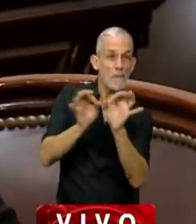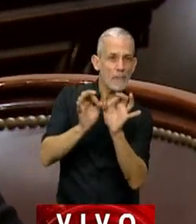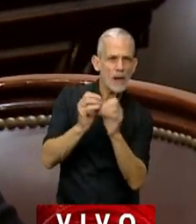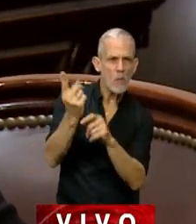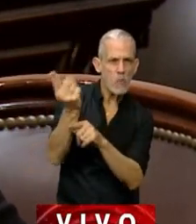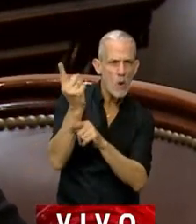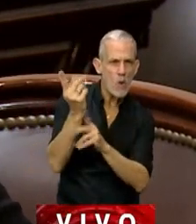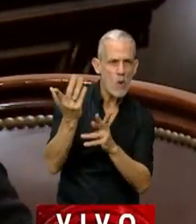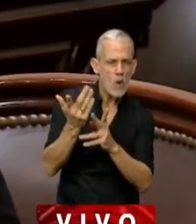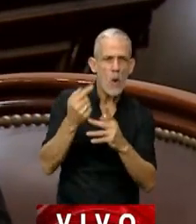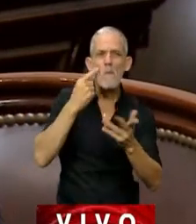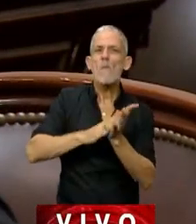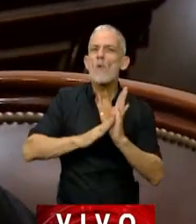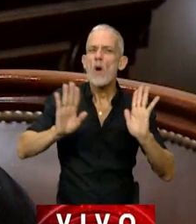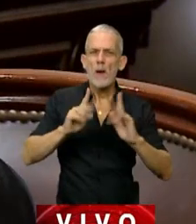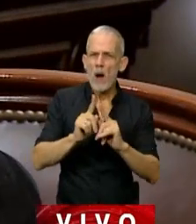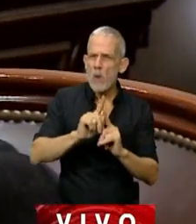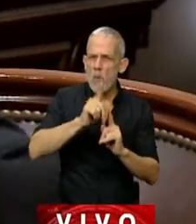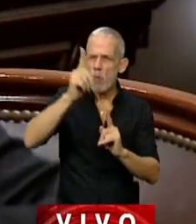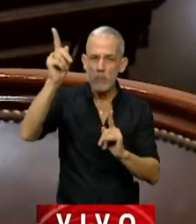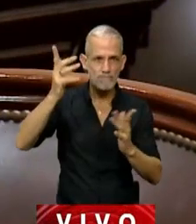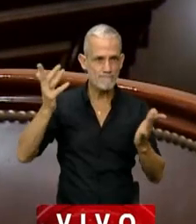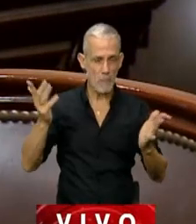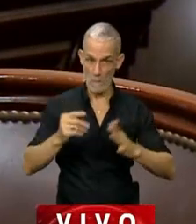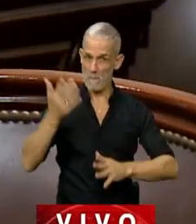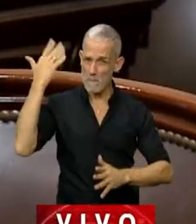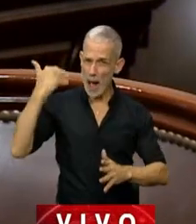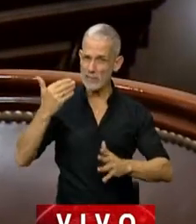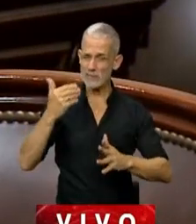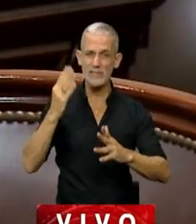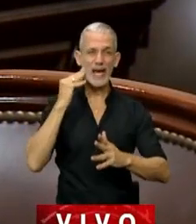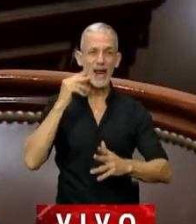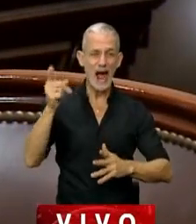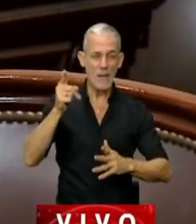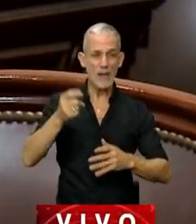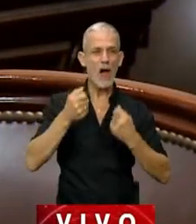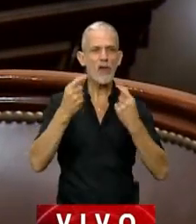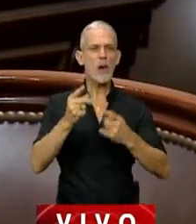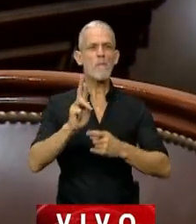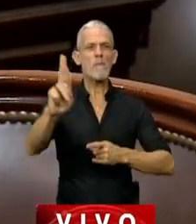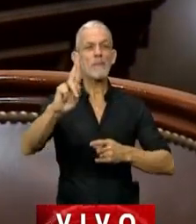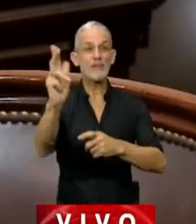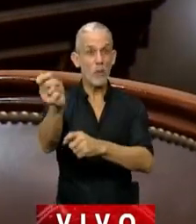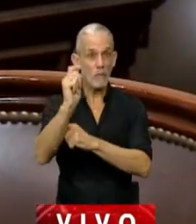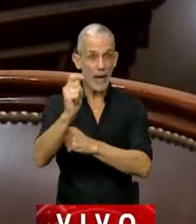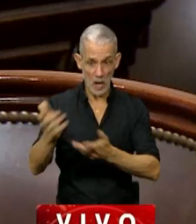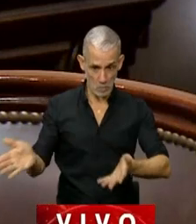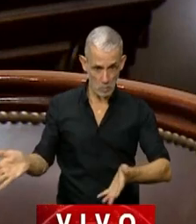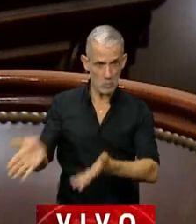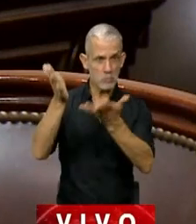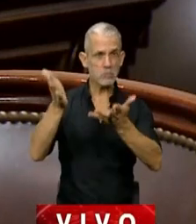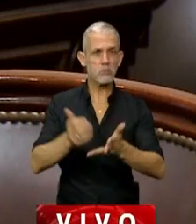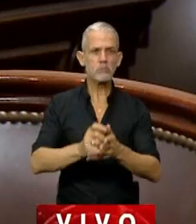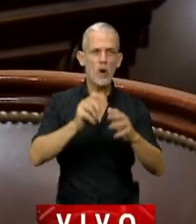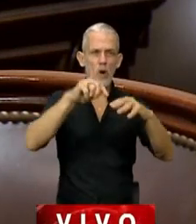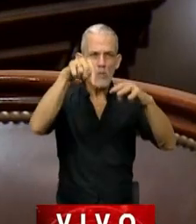Malvinas, que hace un poquito más Gran Bretaña otorgó permisos de pesca y